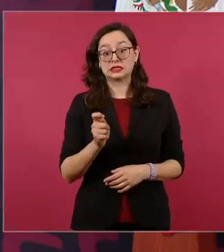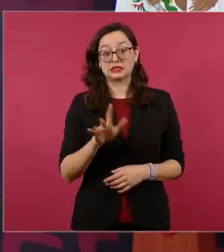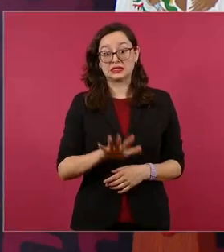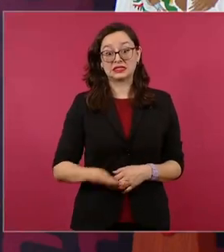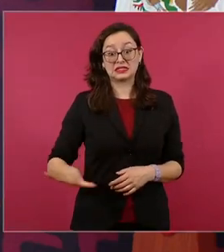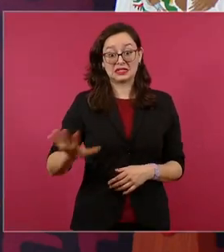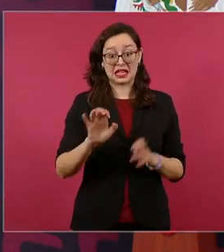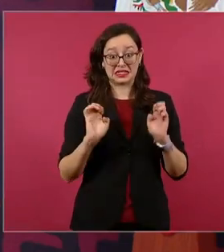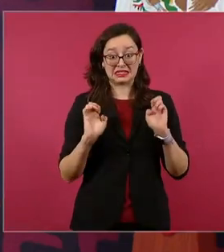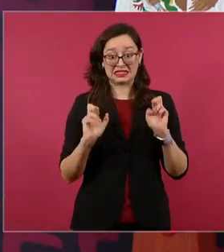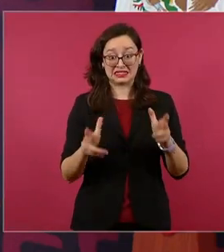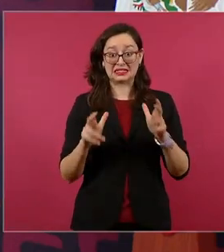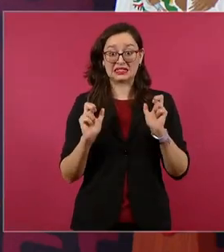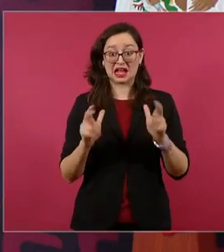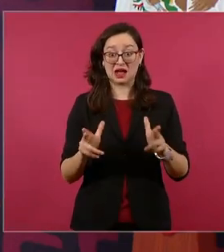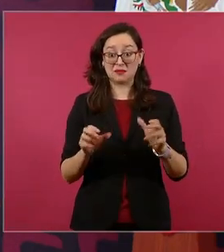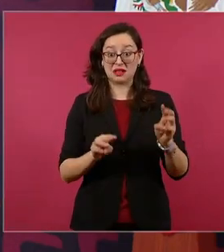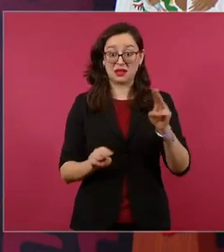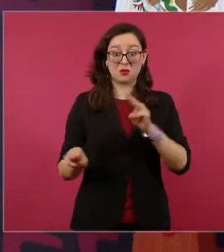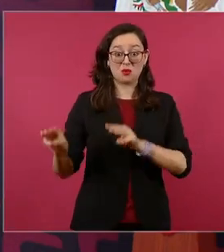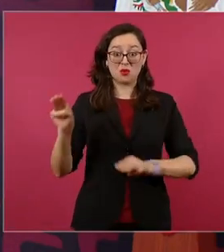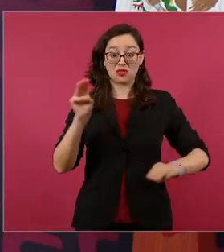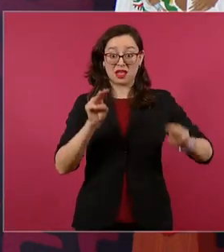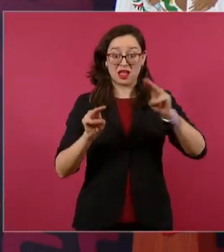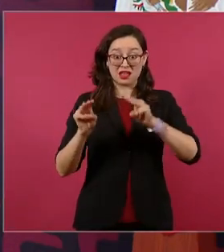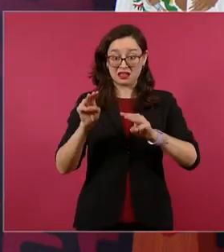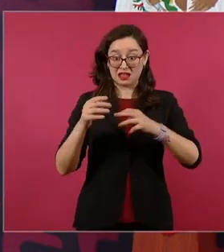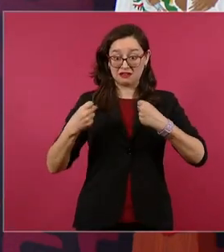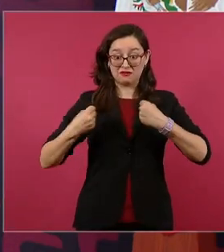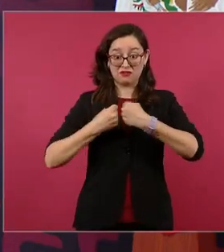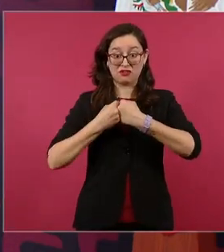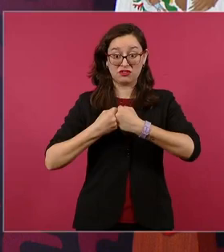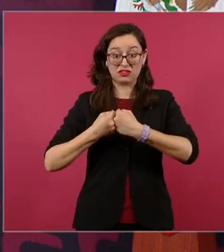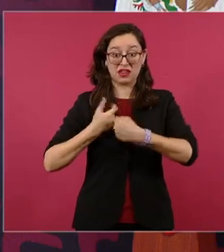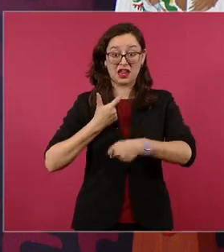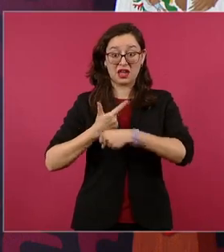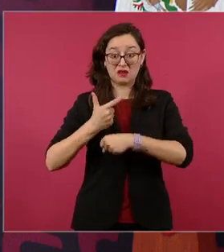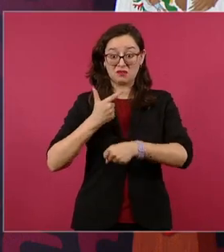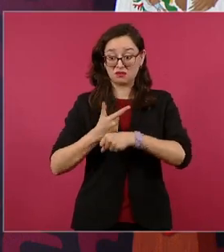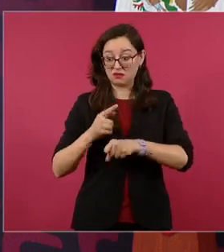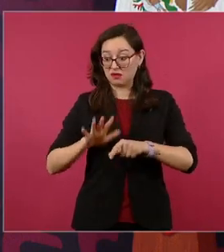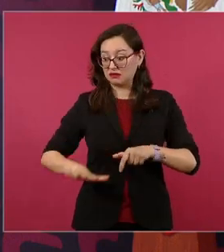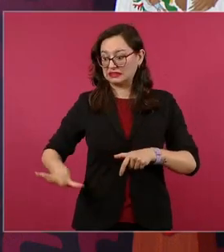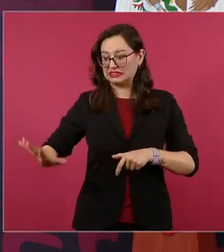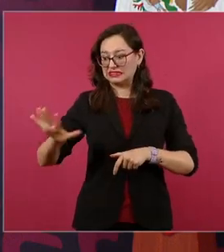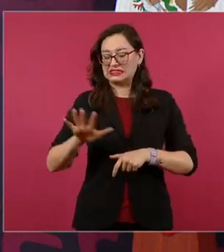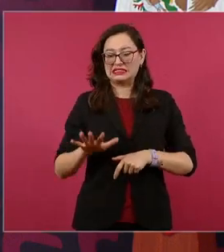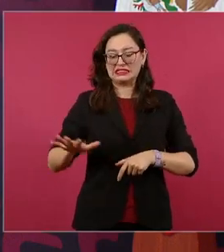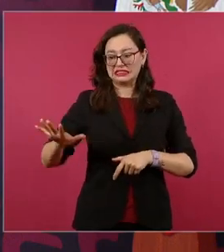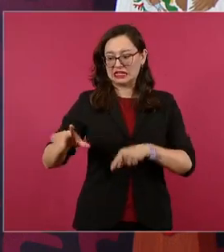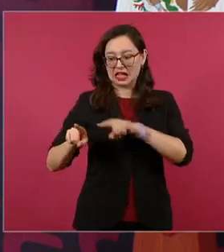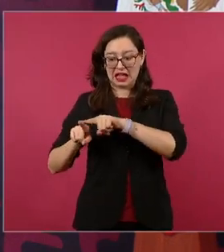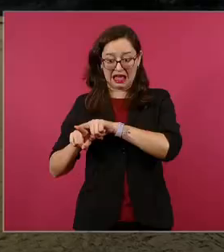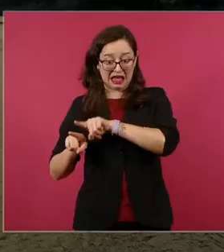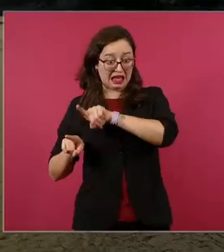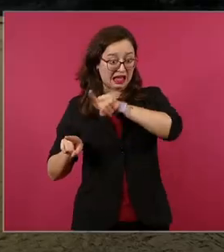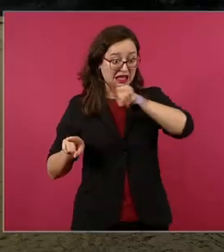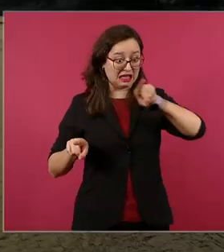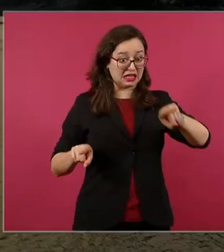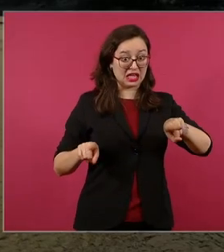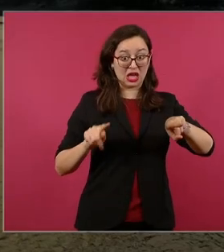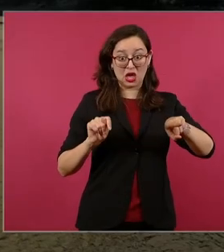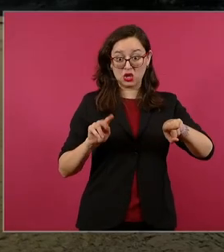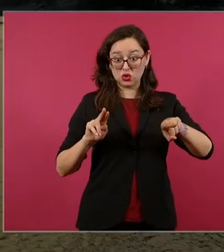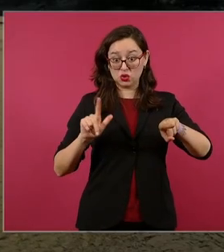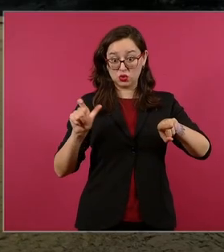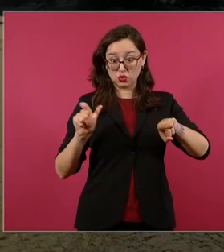de Chiapas, limítrofes con Guatemala, con Tuxtla, que ahora tienen que